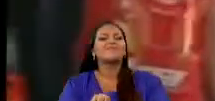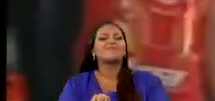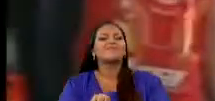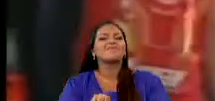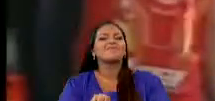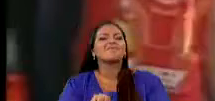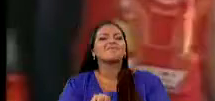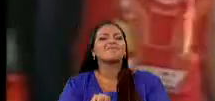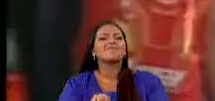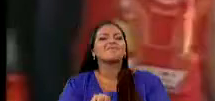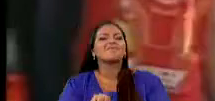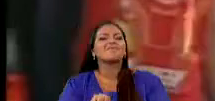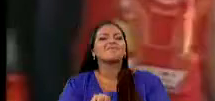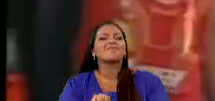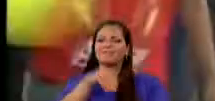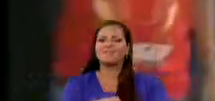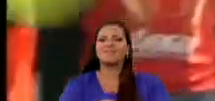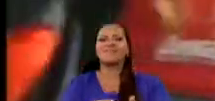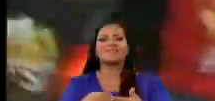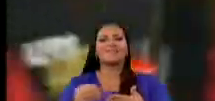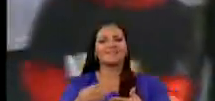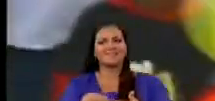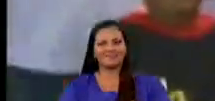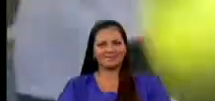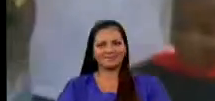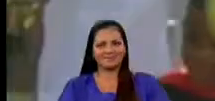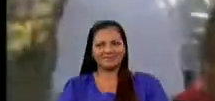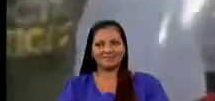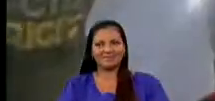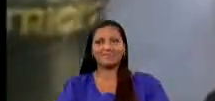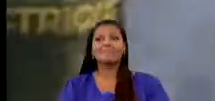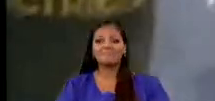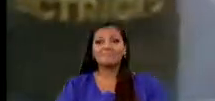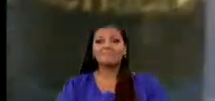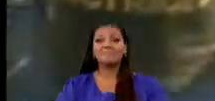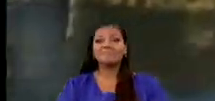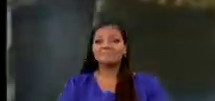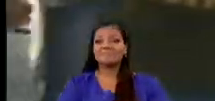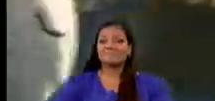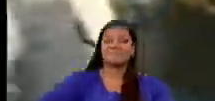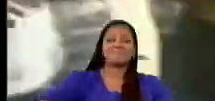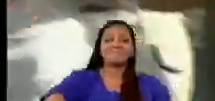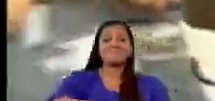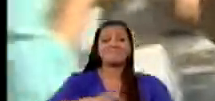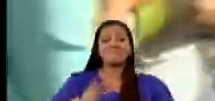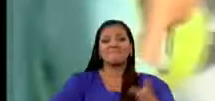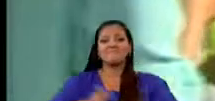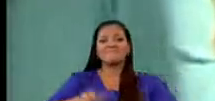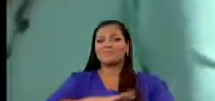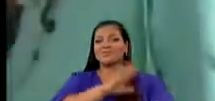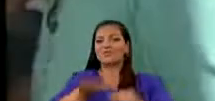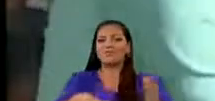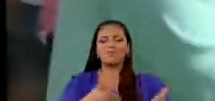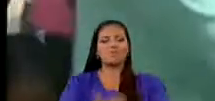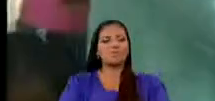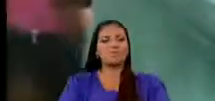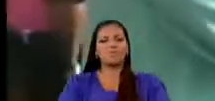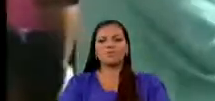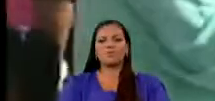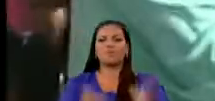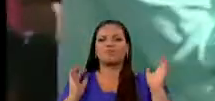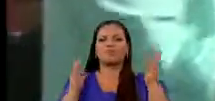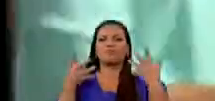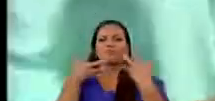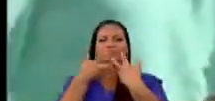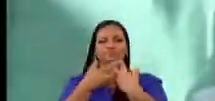el galardón más importante fue haber conseguido que el barrio entero se una para esta causa. Formaron una gran familia. Así